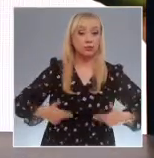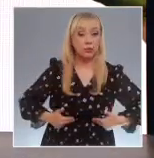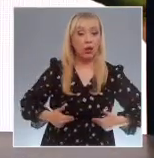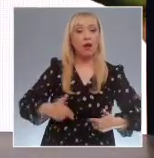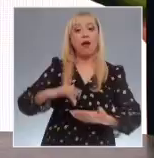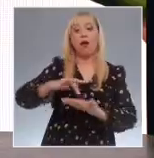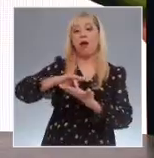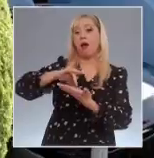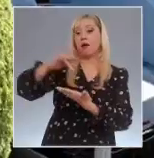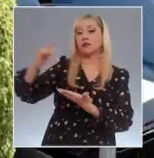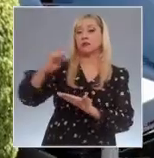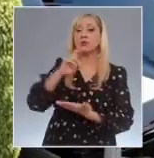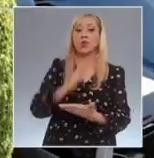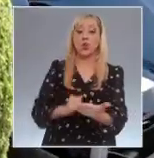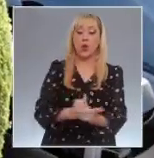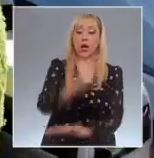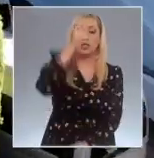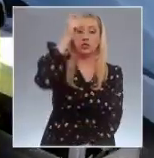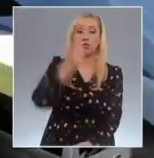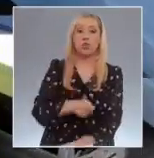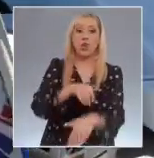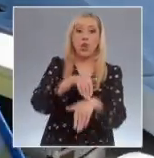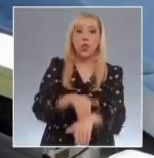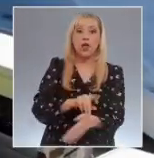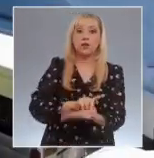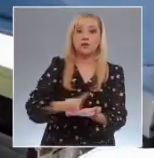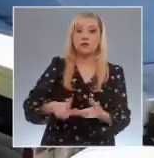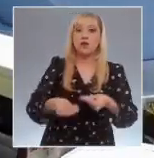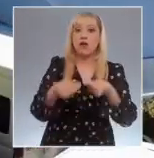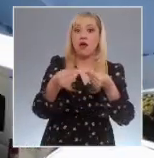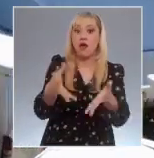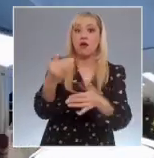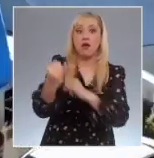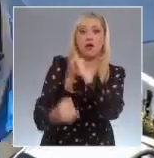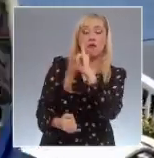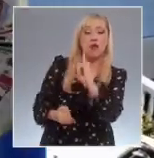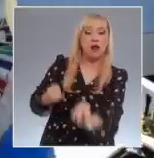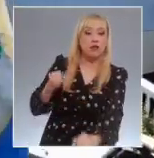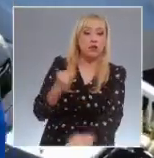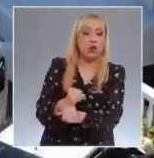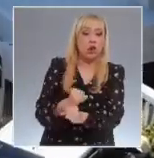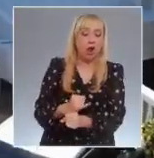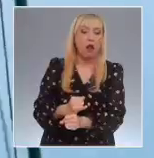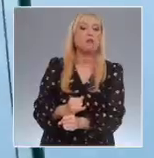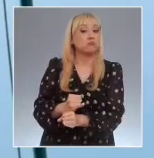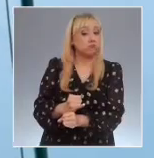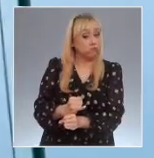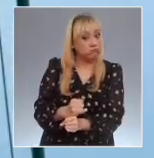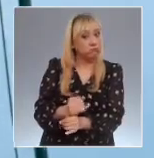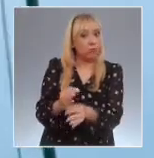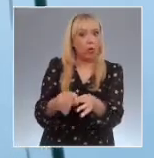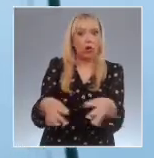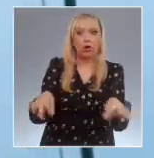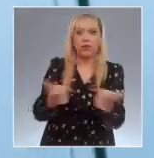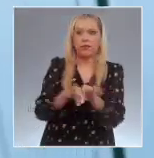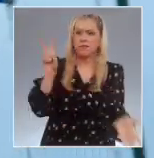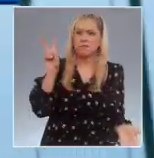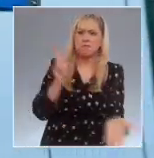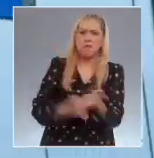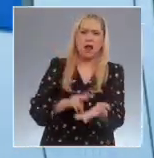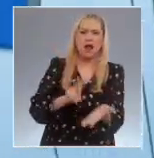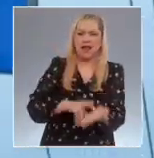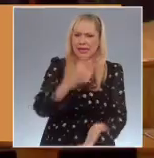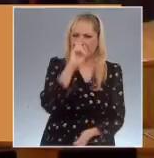internacional. Fuera de un sistema democrático no hay posibilidad de que exista un verdadero respeto y tutela de los